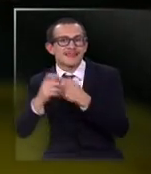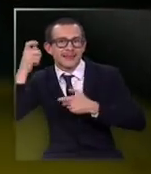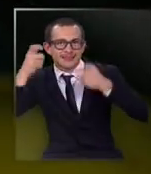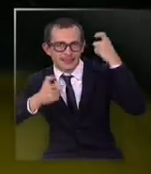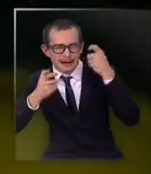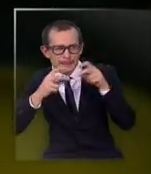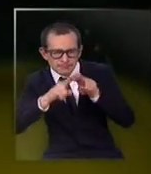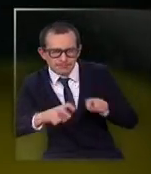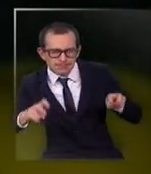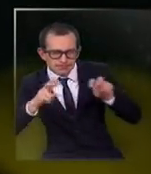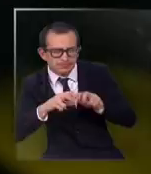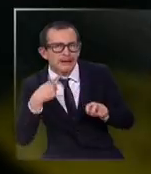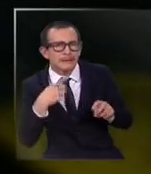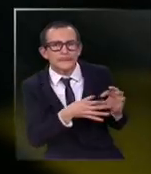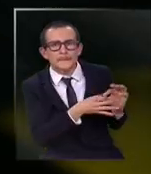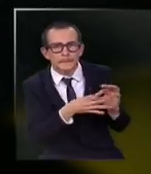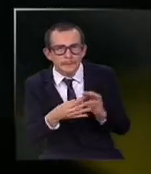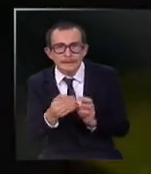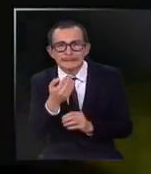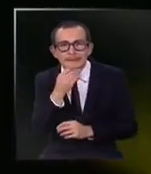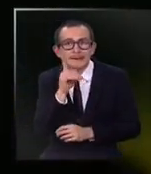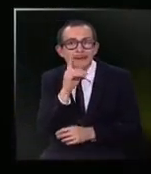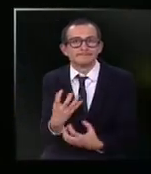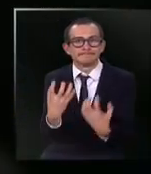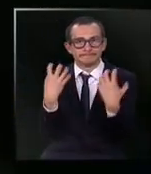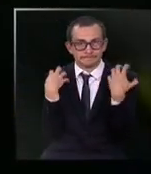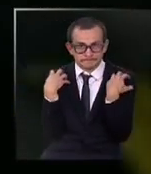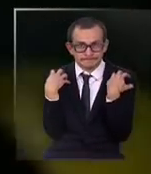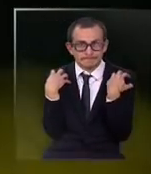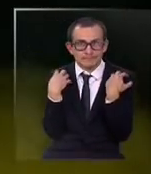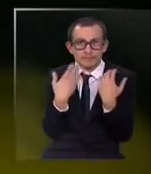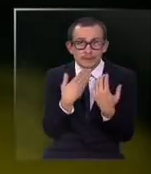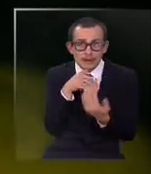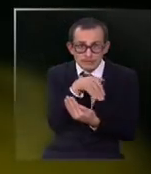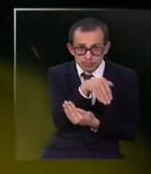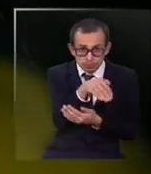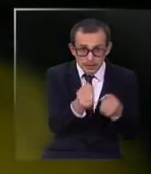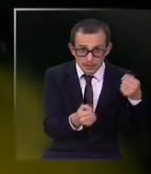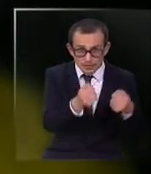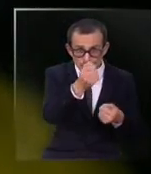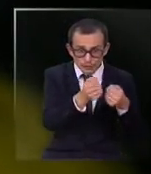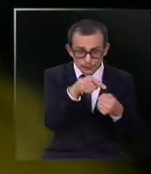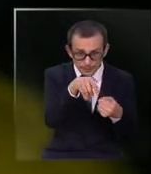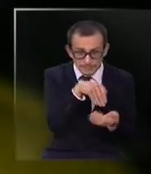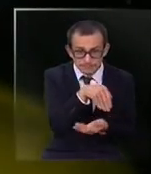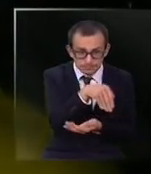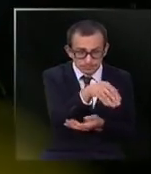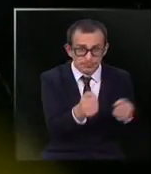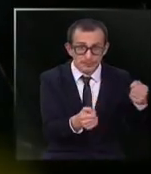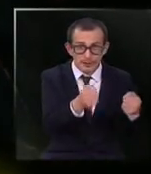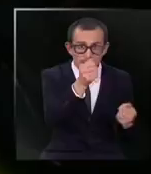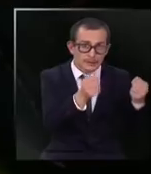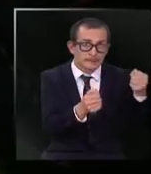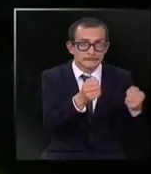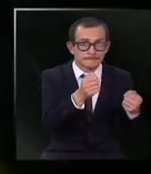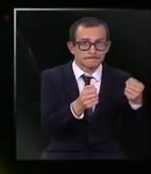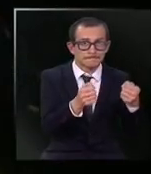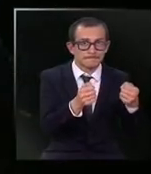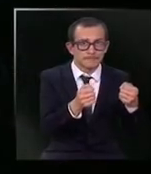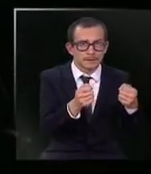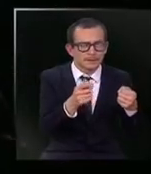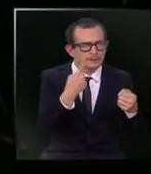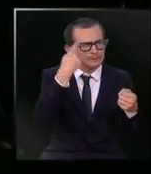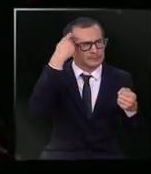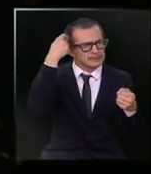las causas y ver eventuales responsabilidades, toda vez que el conductor de este vehículo, de este bus, está